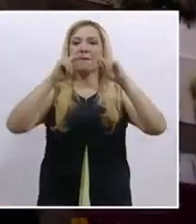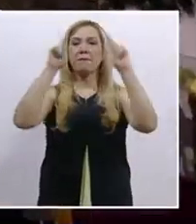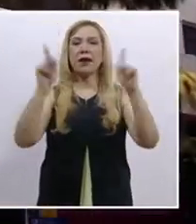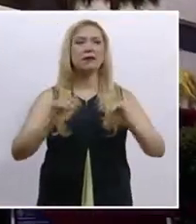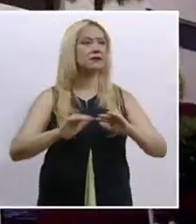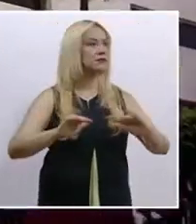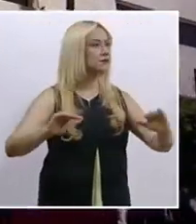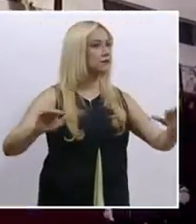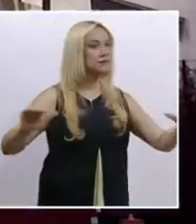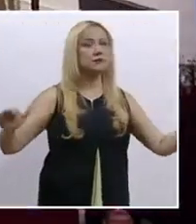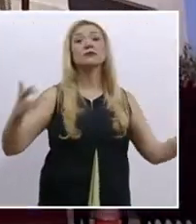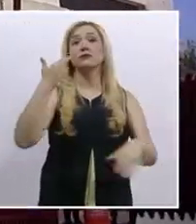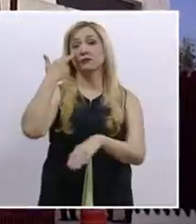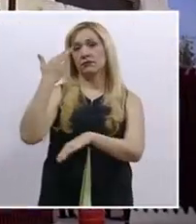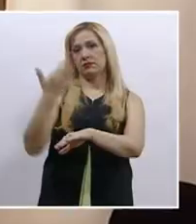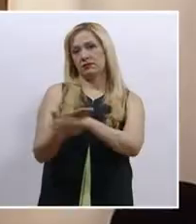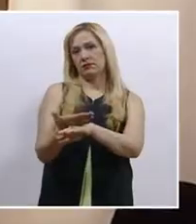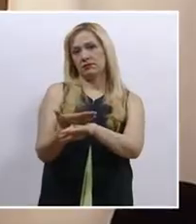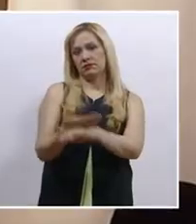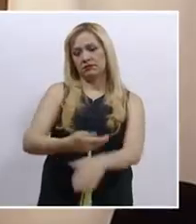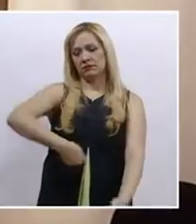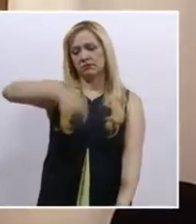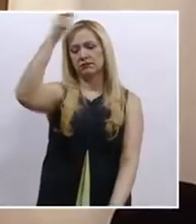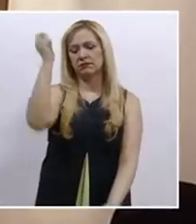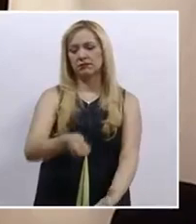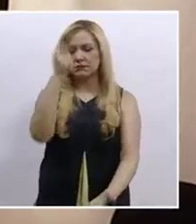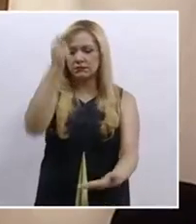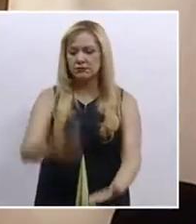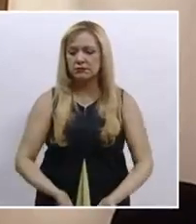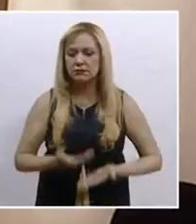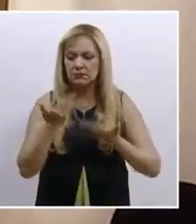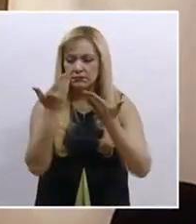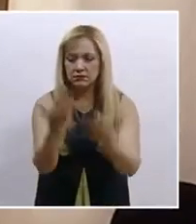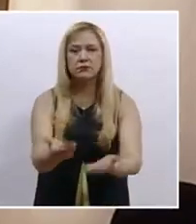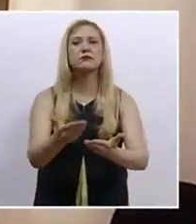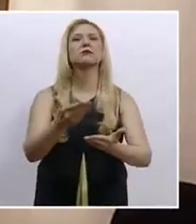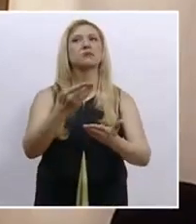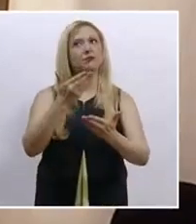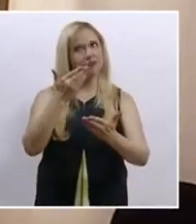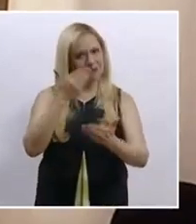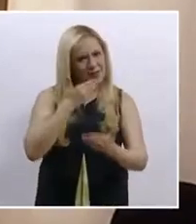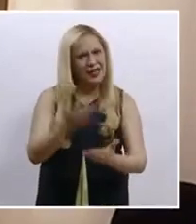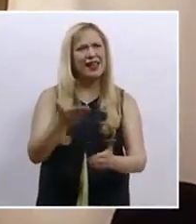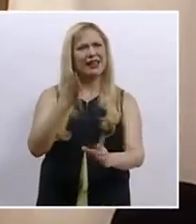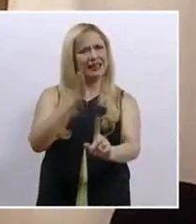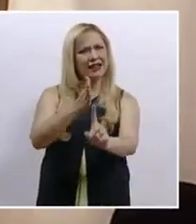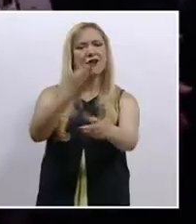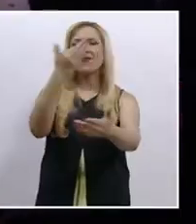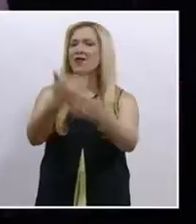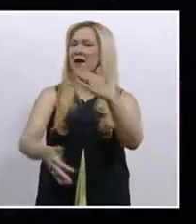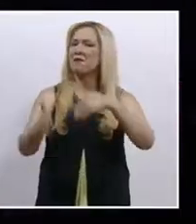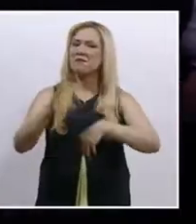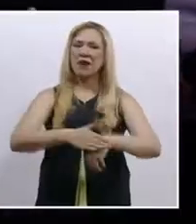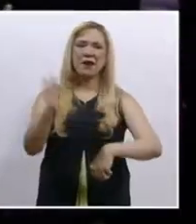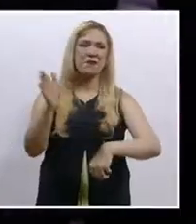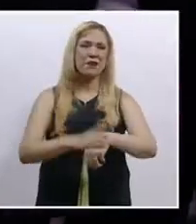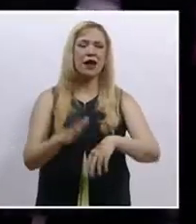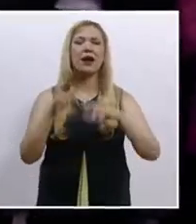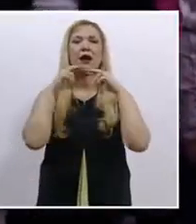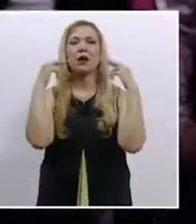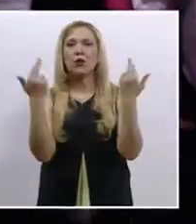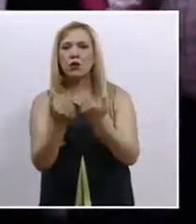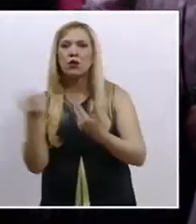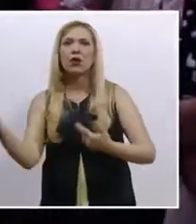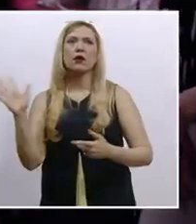justicia es su responsabilidad fundamental. Aseguró que van bien, pero aún falta construir más. Indicó que estos encuentros permiten conocer